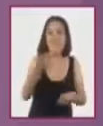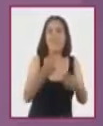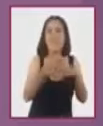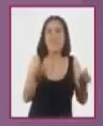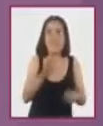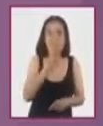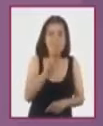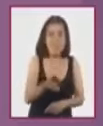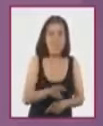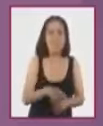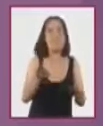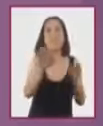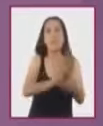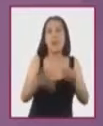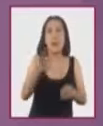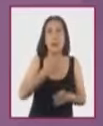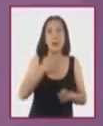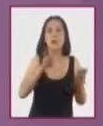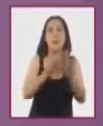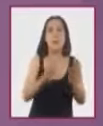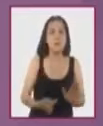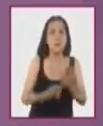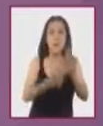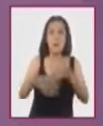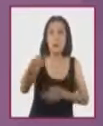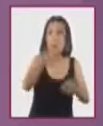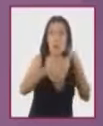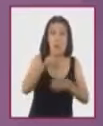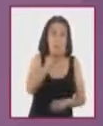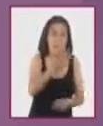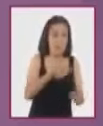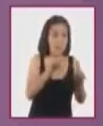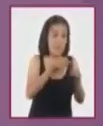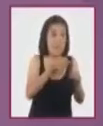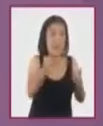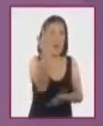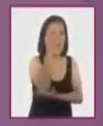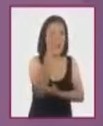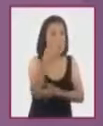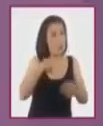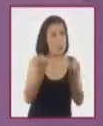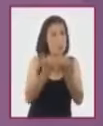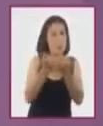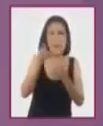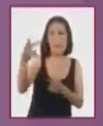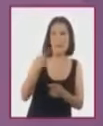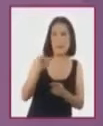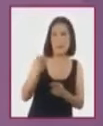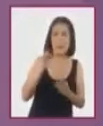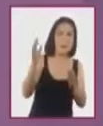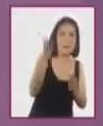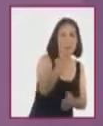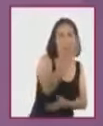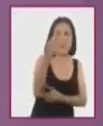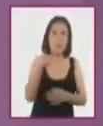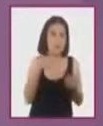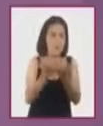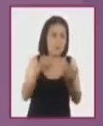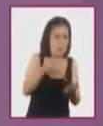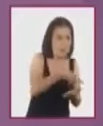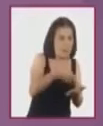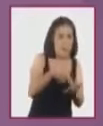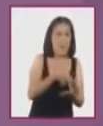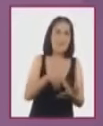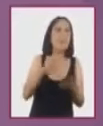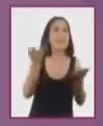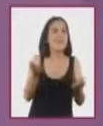hay una referencia absoluta, decir, ah, todos nos movemos respecto de ese árbol, o ese árbol también se está moviendo. Pues esa es una pregunta que ha